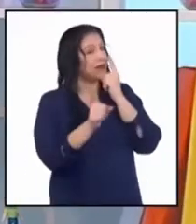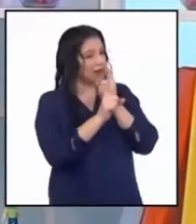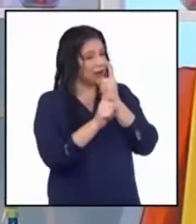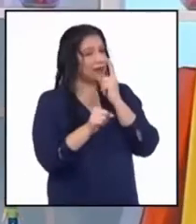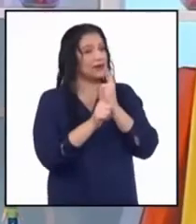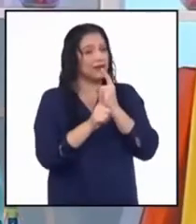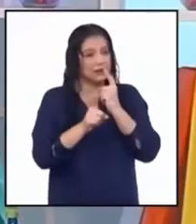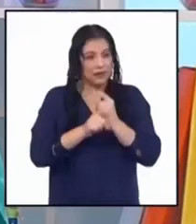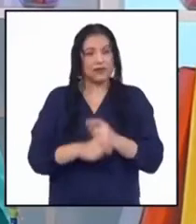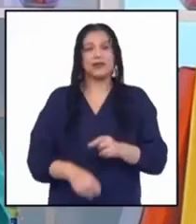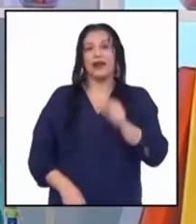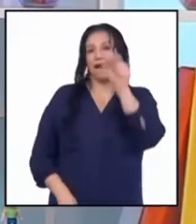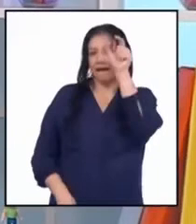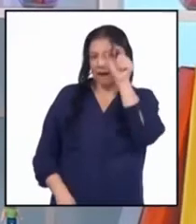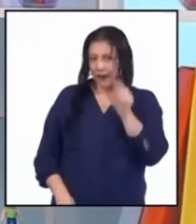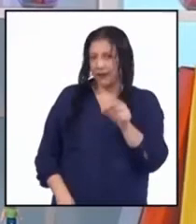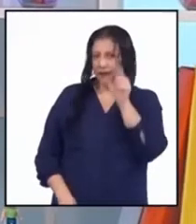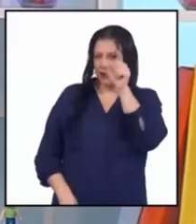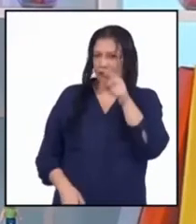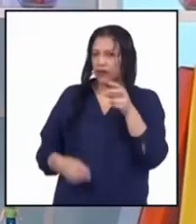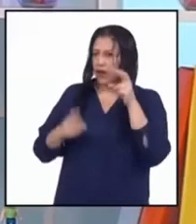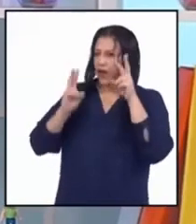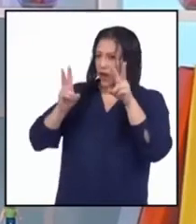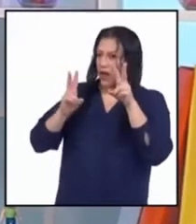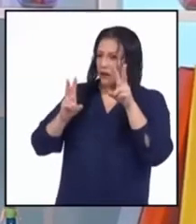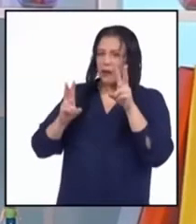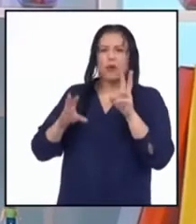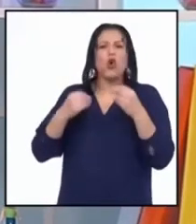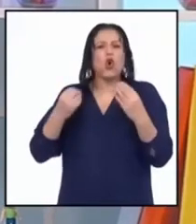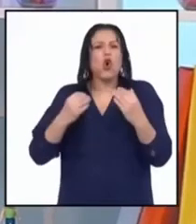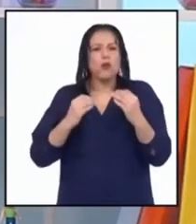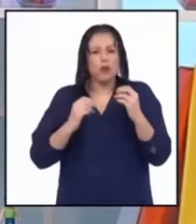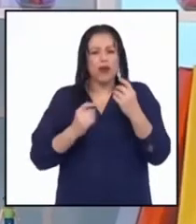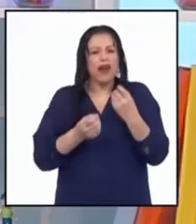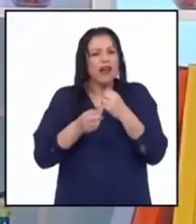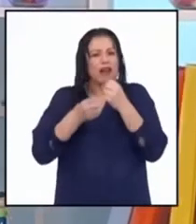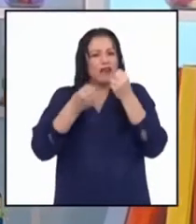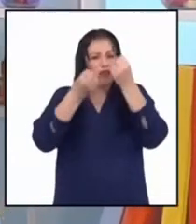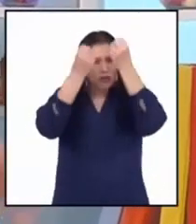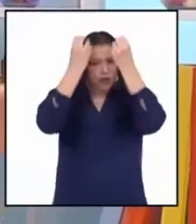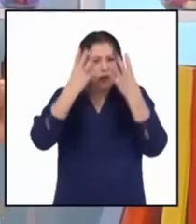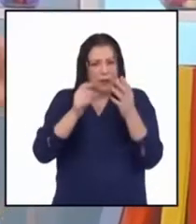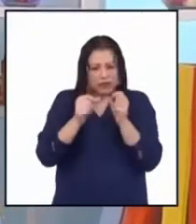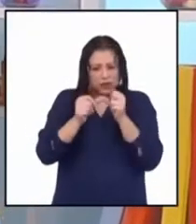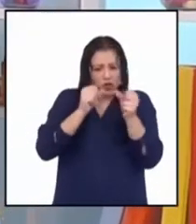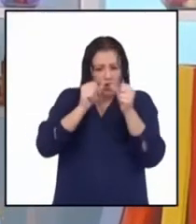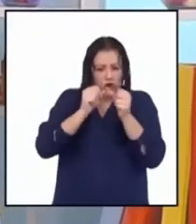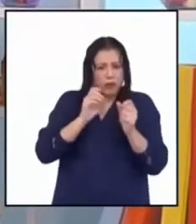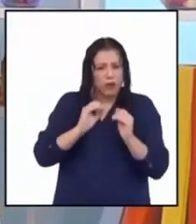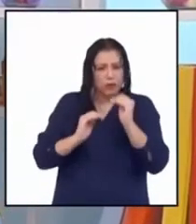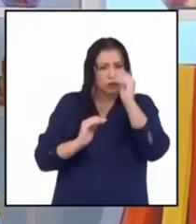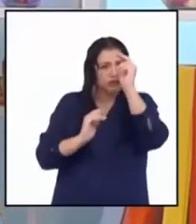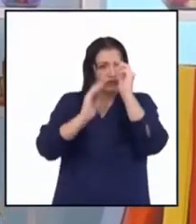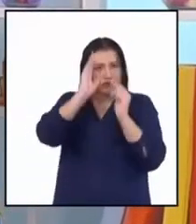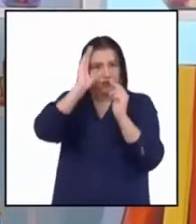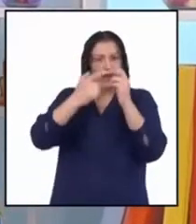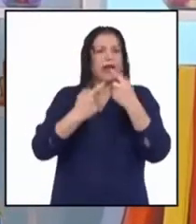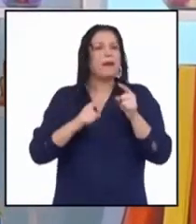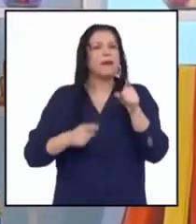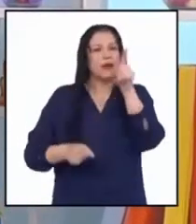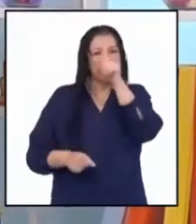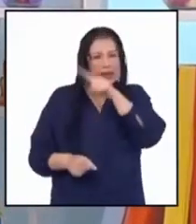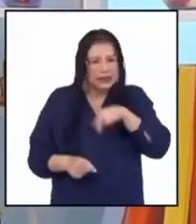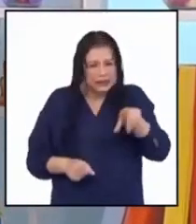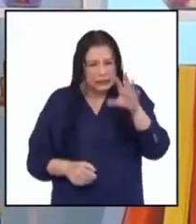el gráfico de barras. Ahí vemos el comportamiento de los datos de manera directa, mientras que en el gráfico